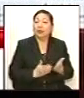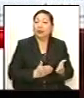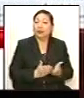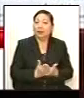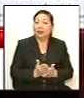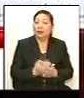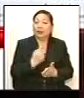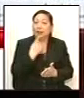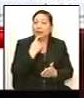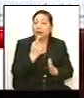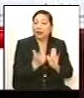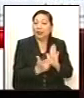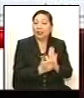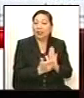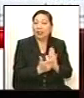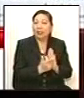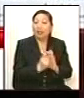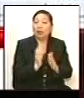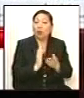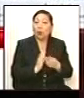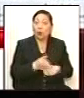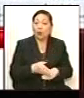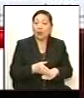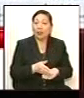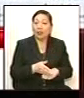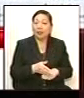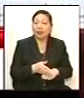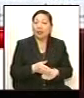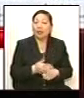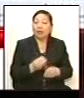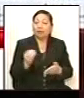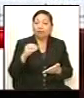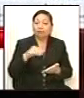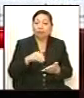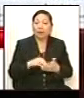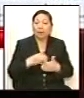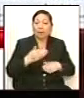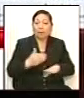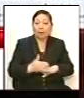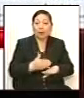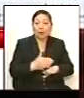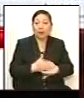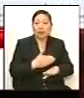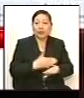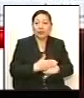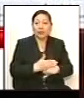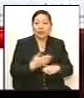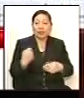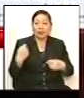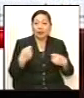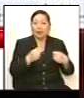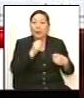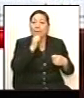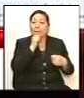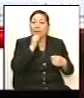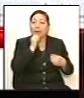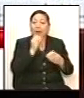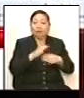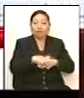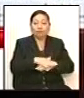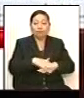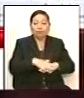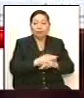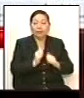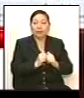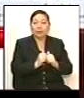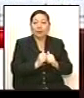que establece que la ley, a su entrada en vigencia, será aplicable a los procesos de promoción de inversión privada en trámite